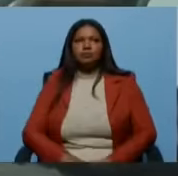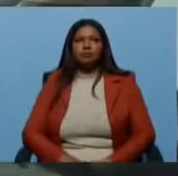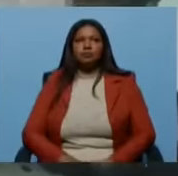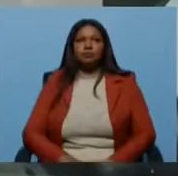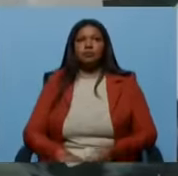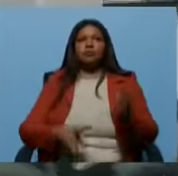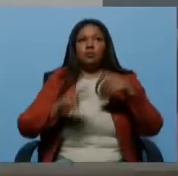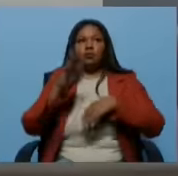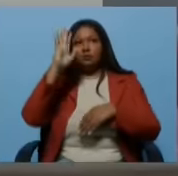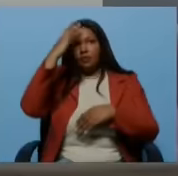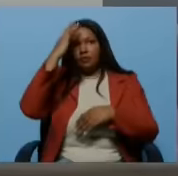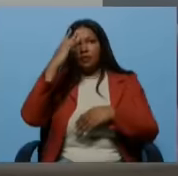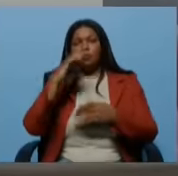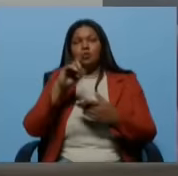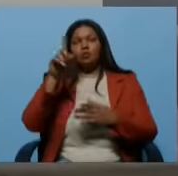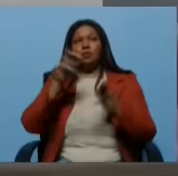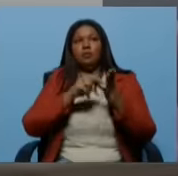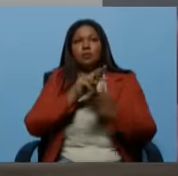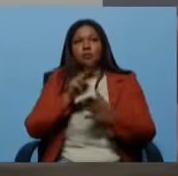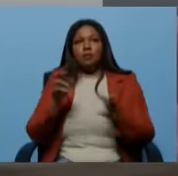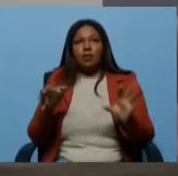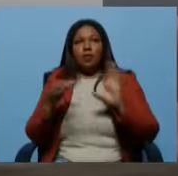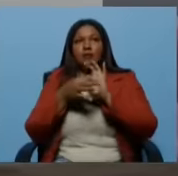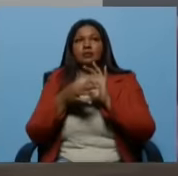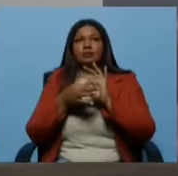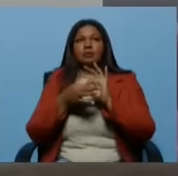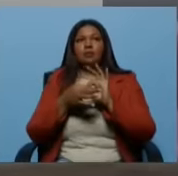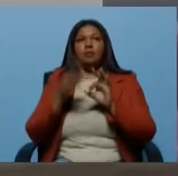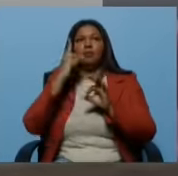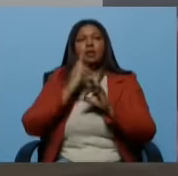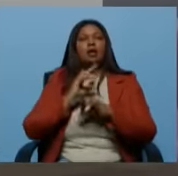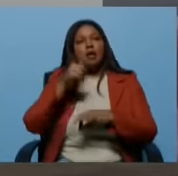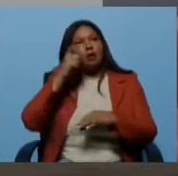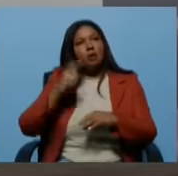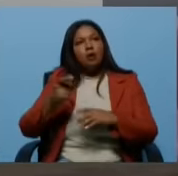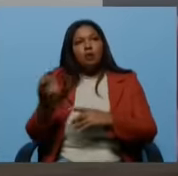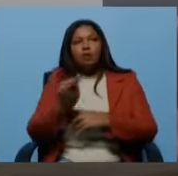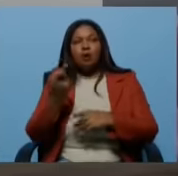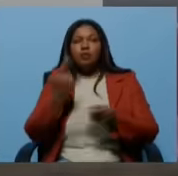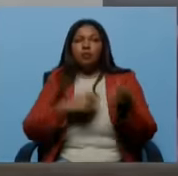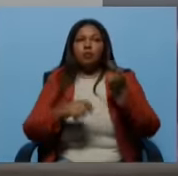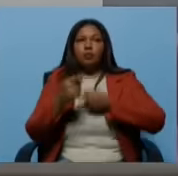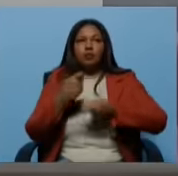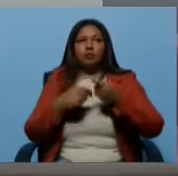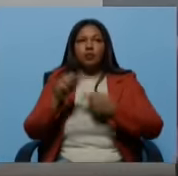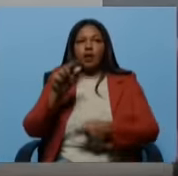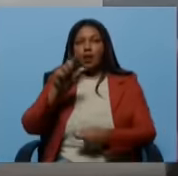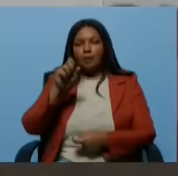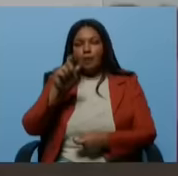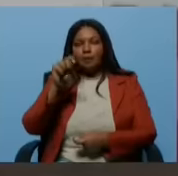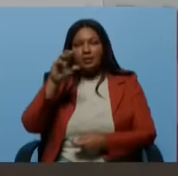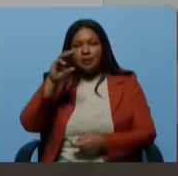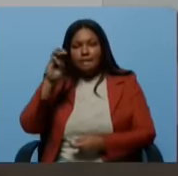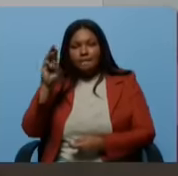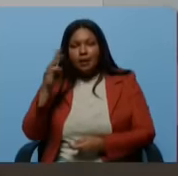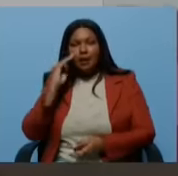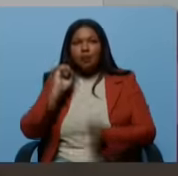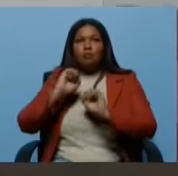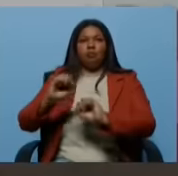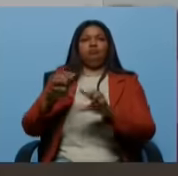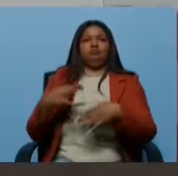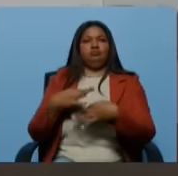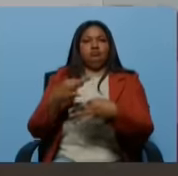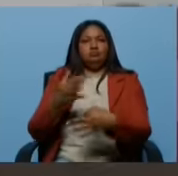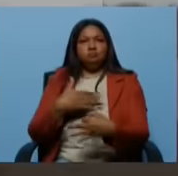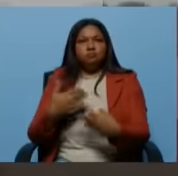febrero de 2024, la Alianza Bolivariana de los Pueblos Tratados de Comercio de los ALBA TCP repudió los